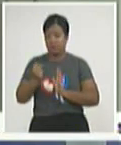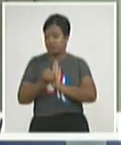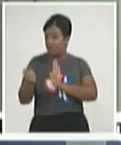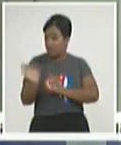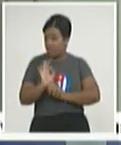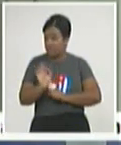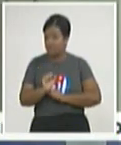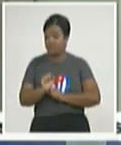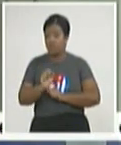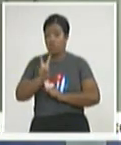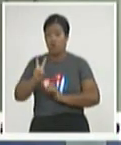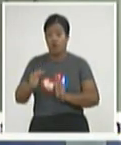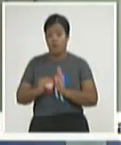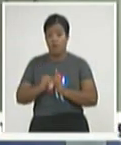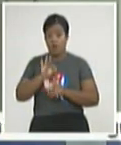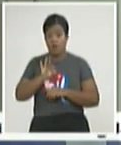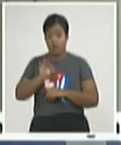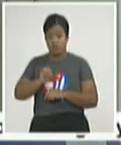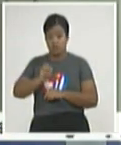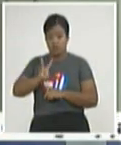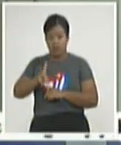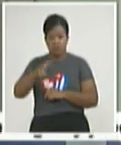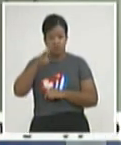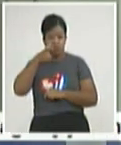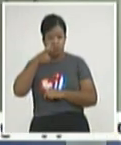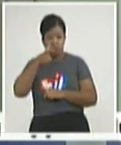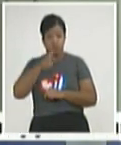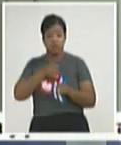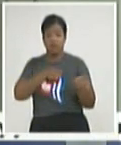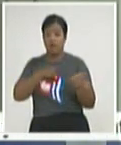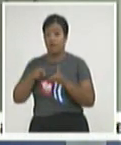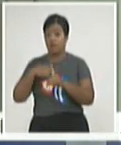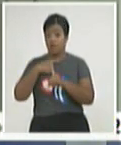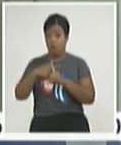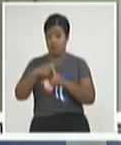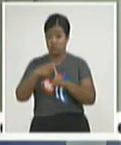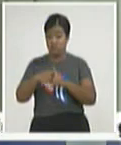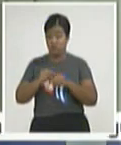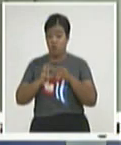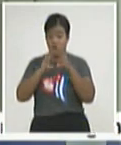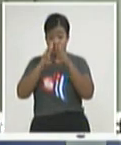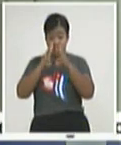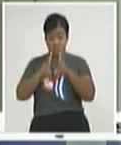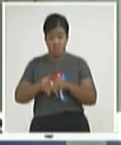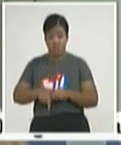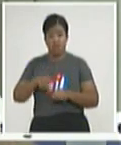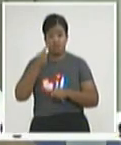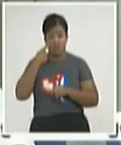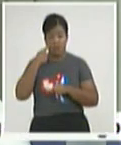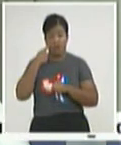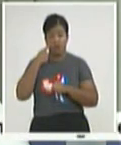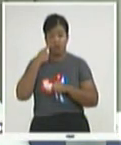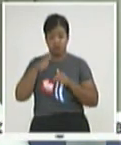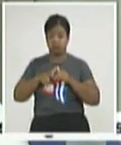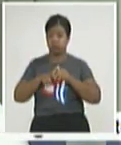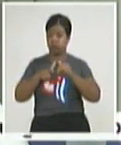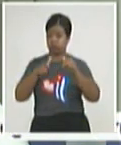2.803 en vigilancia y activos, una cifra todavía elevada,